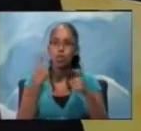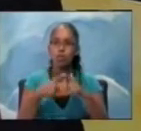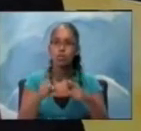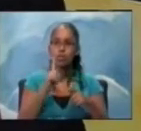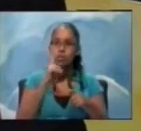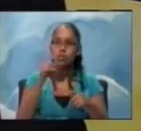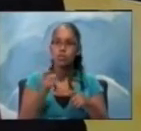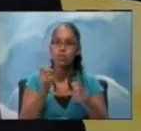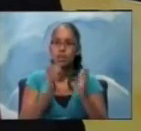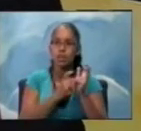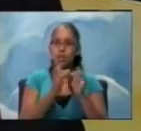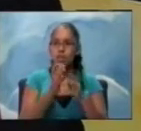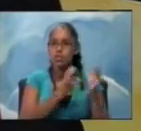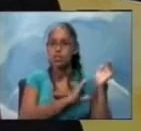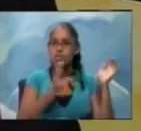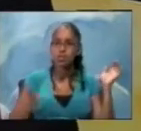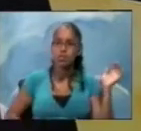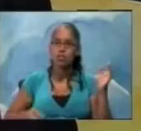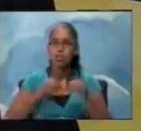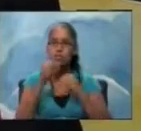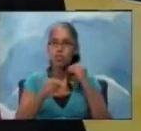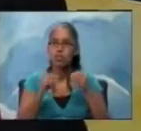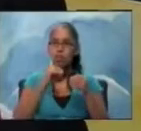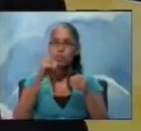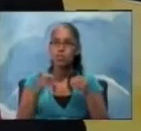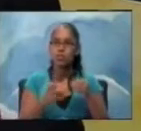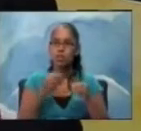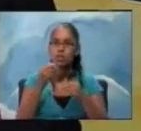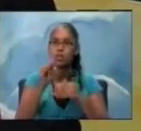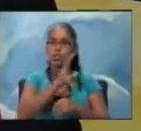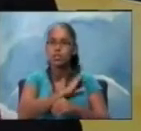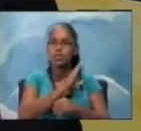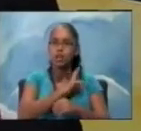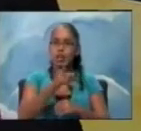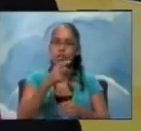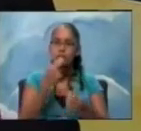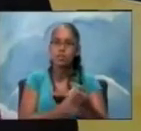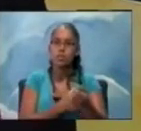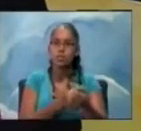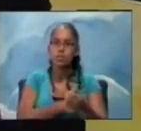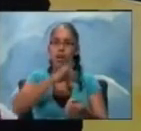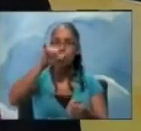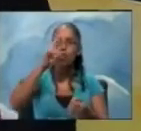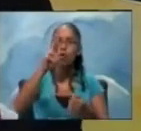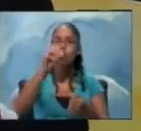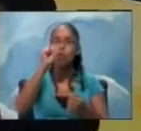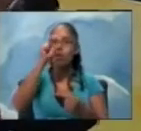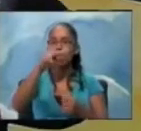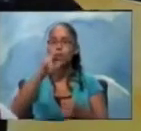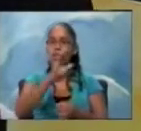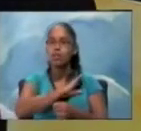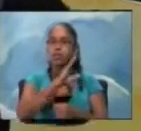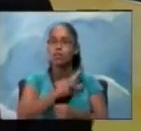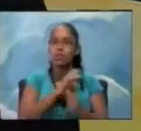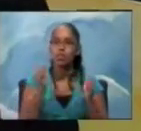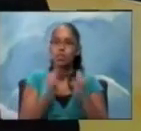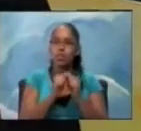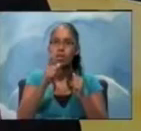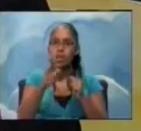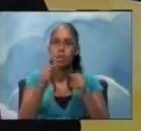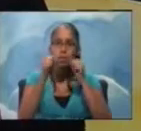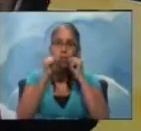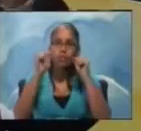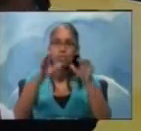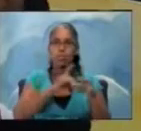Y Jesucristo le hace una pregunta y eso le va a tocar a mi hermano Juan. Él va a responderle con la bendición de